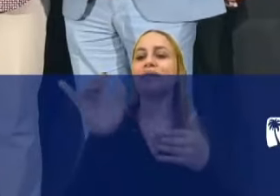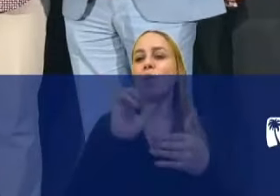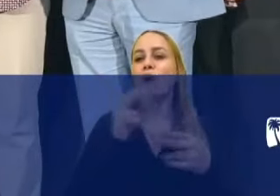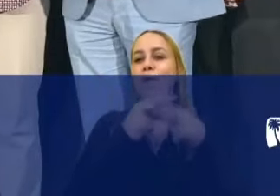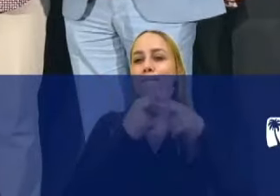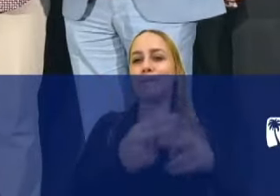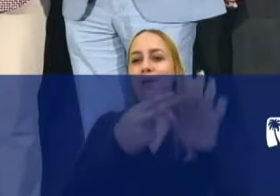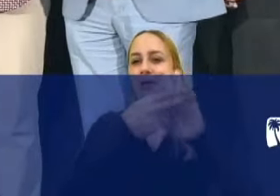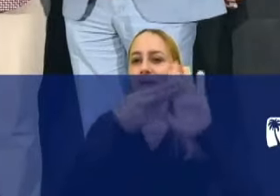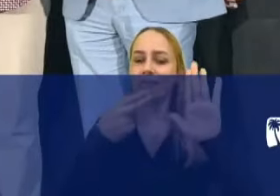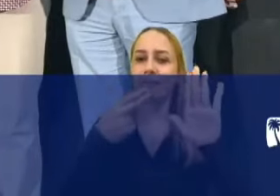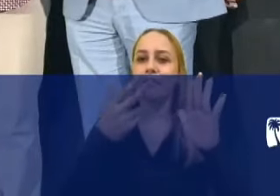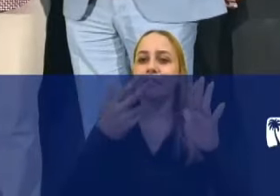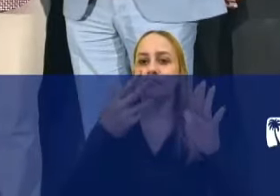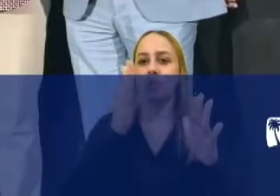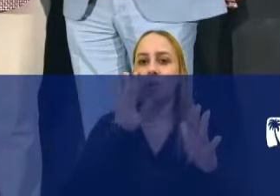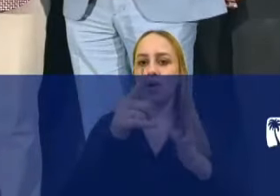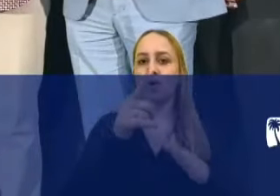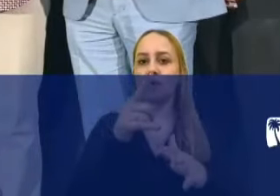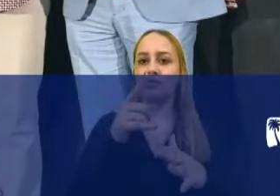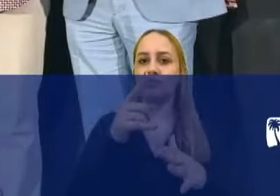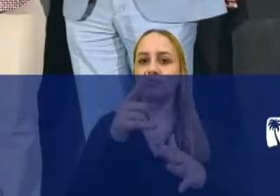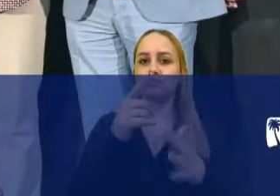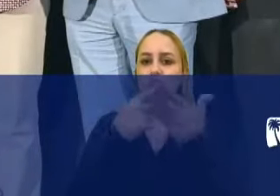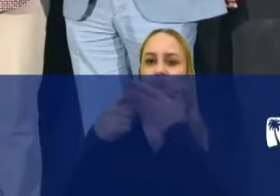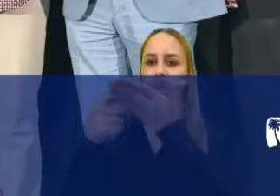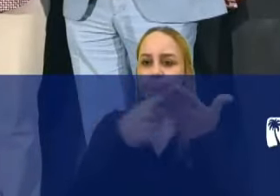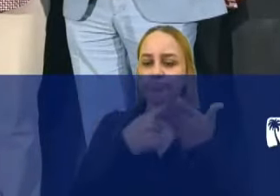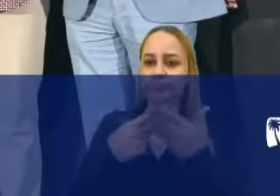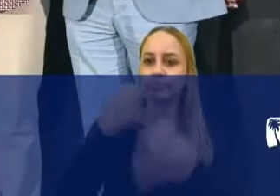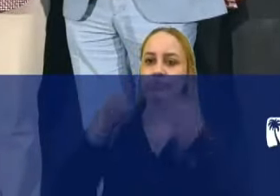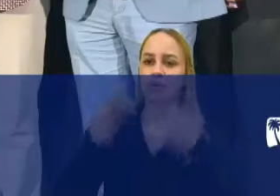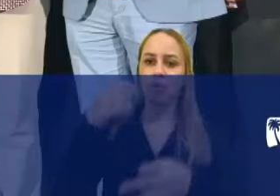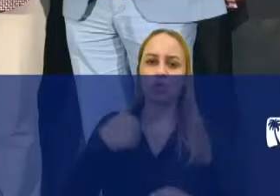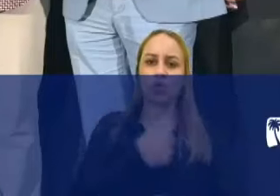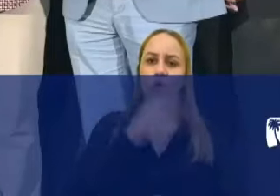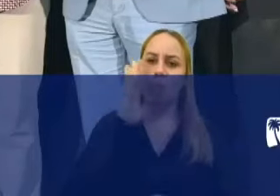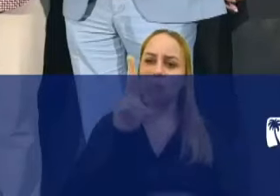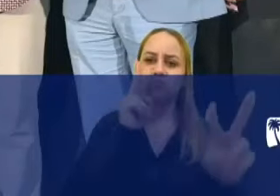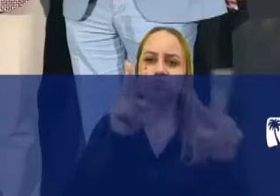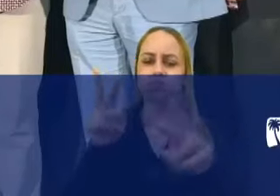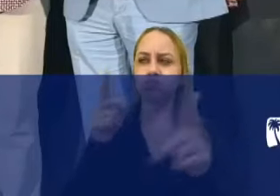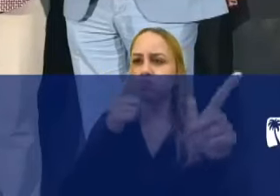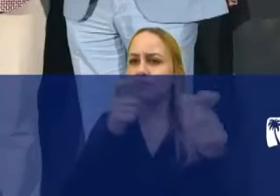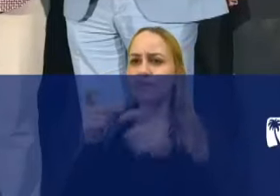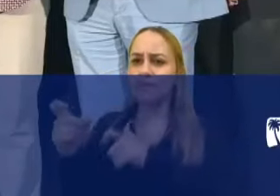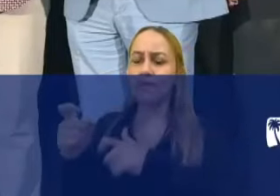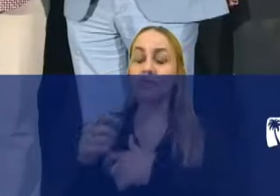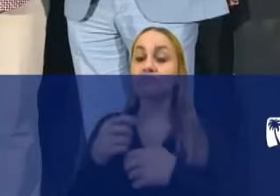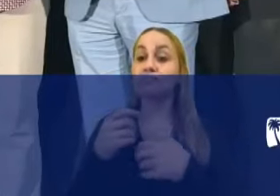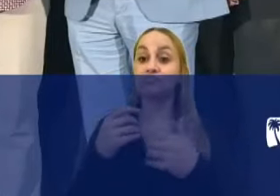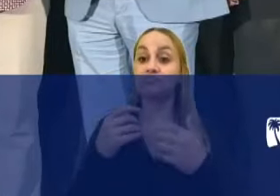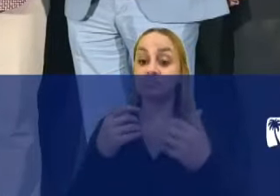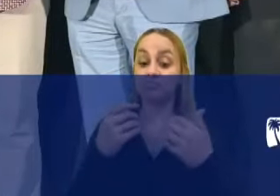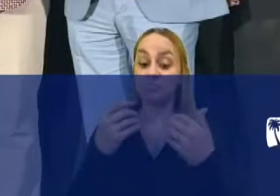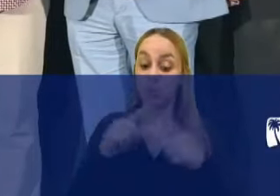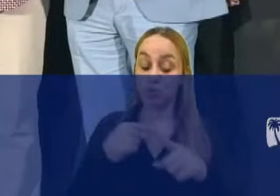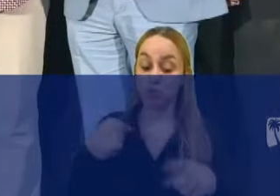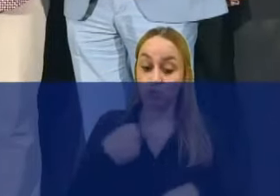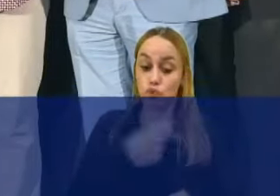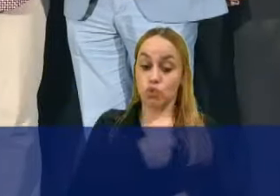de nuevo mi agradecimiento a la gobernadora mi agradecimiento a los compañeros y mi agradecimiento al pueblo de Puerto Rico que puso su fe en el pnp que respaldó la